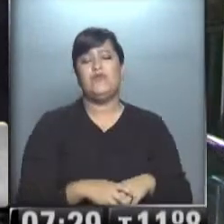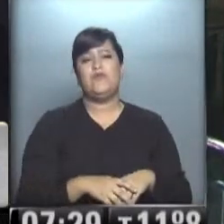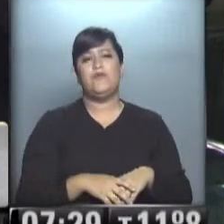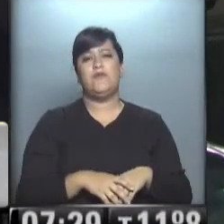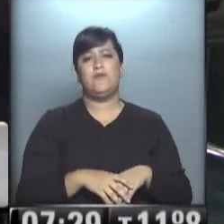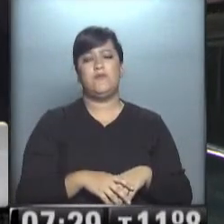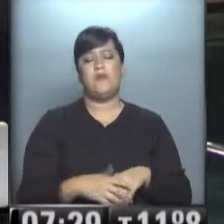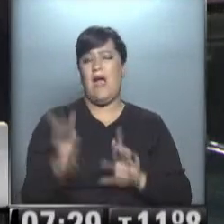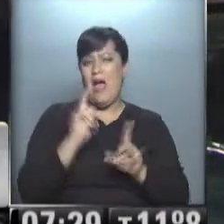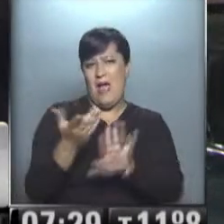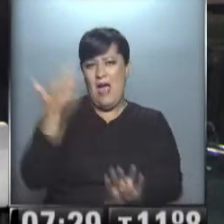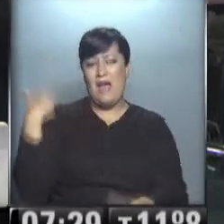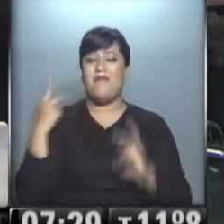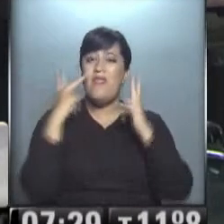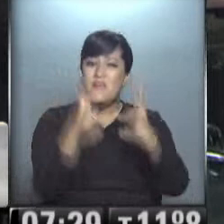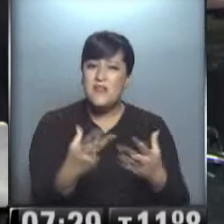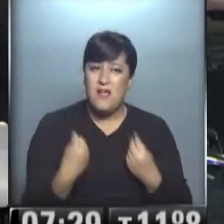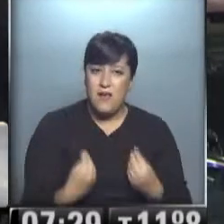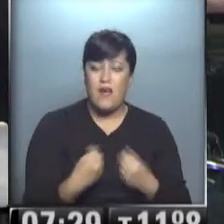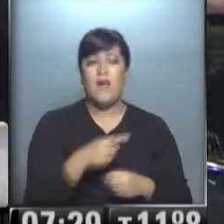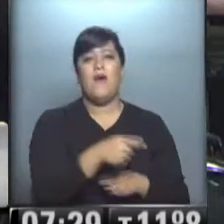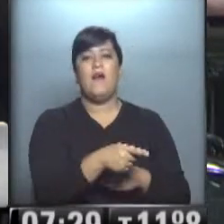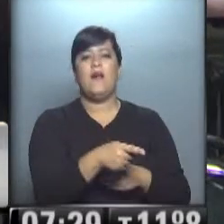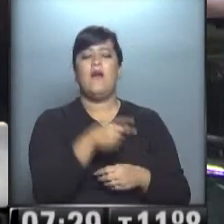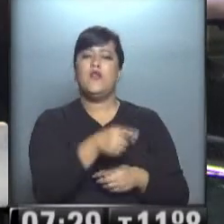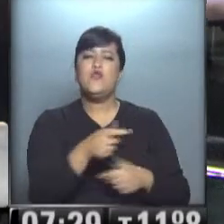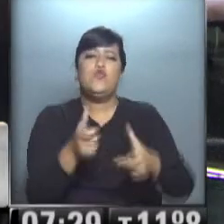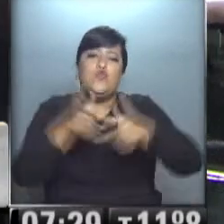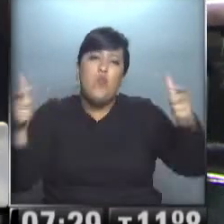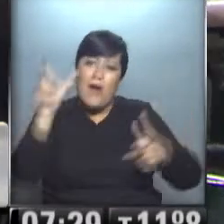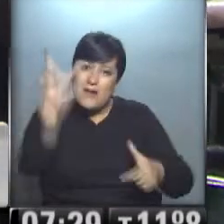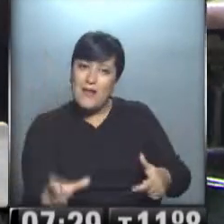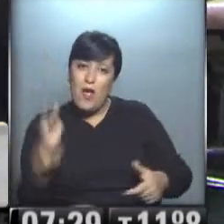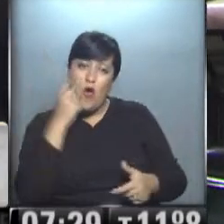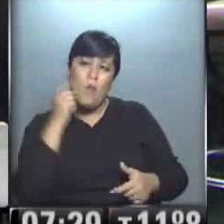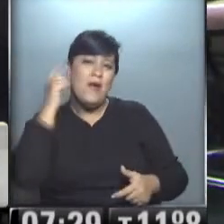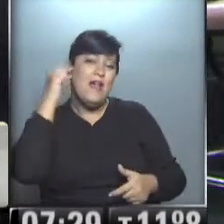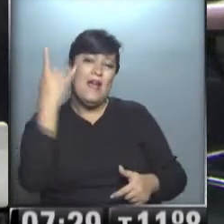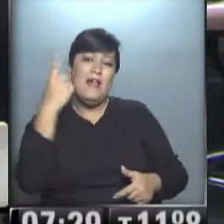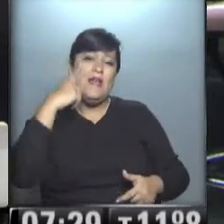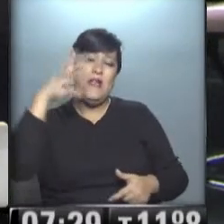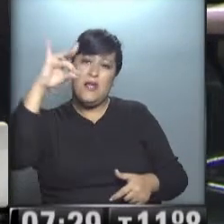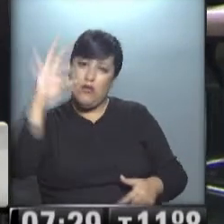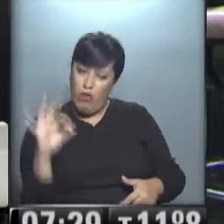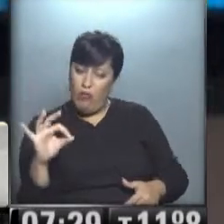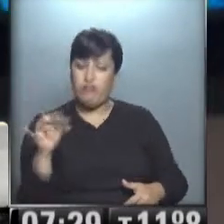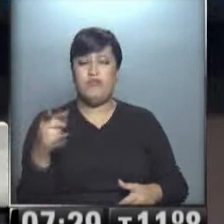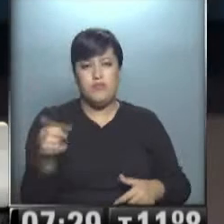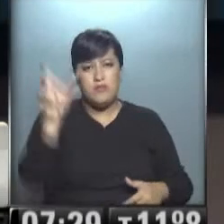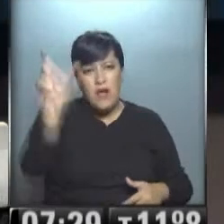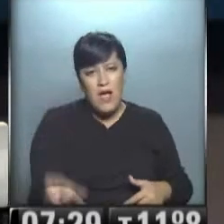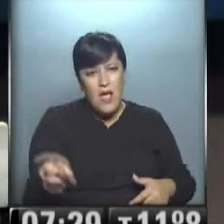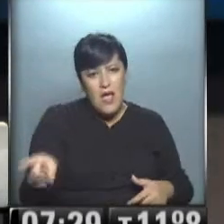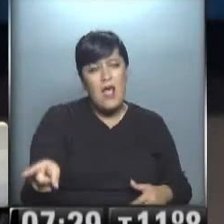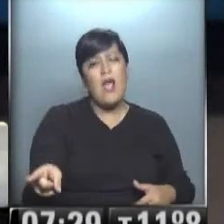antes primero la suerte de que él está está muy por todo lo que vivimos y todo lo que fuimos escuchando él